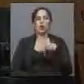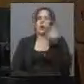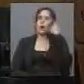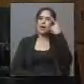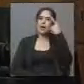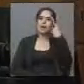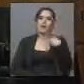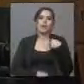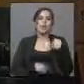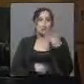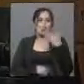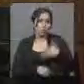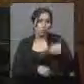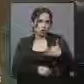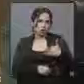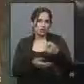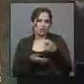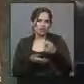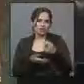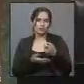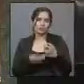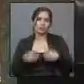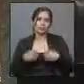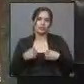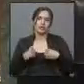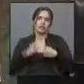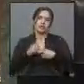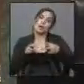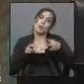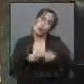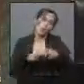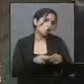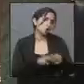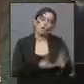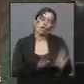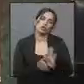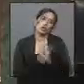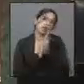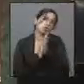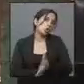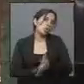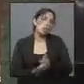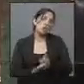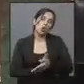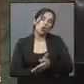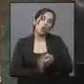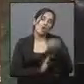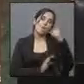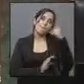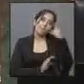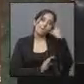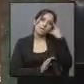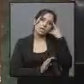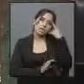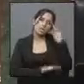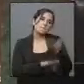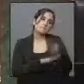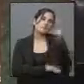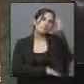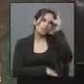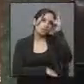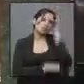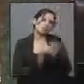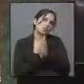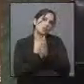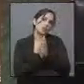el costo... ...le estamos cortando a todos a los tres minutos... ...le pido la comprensión del caso para que articulen el final del